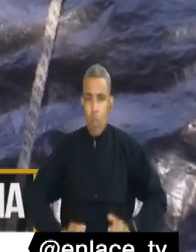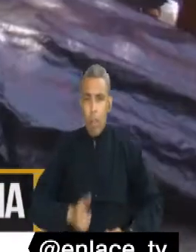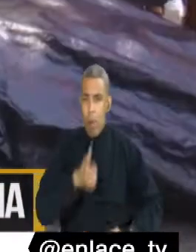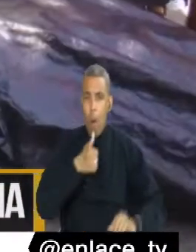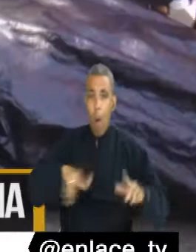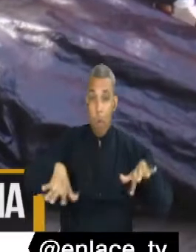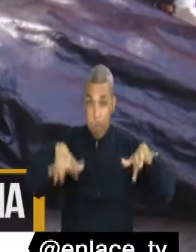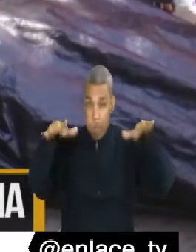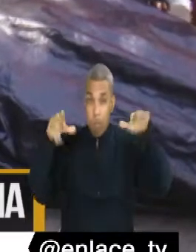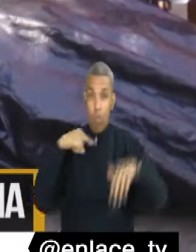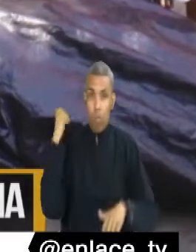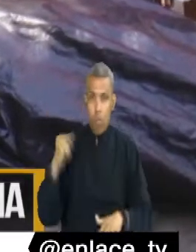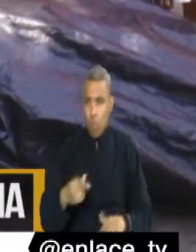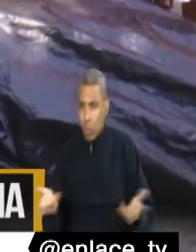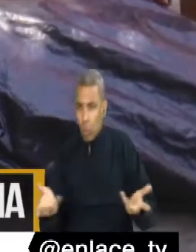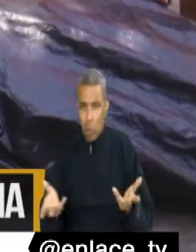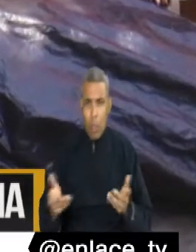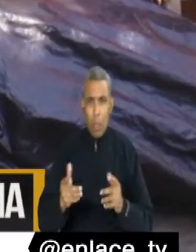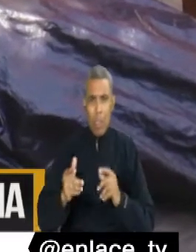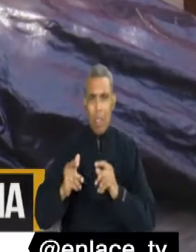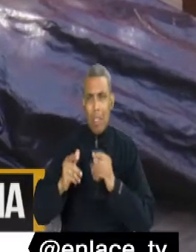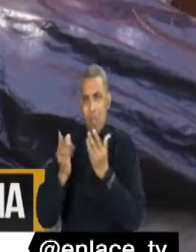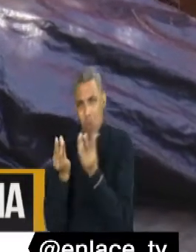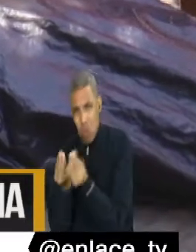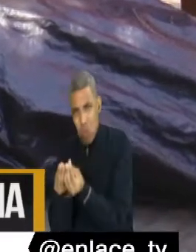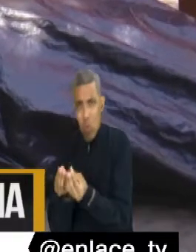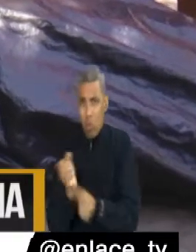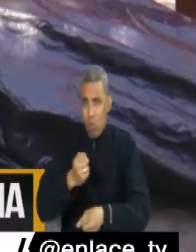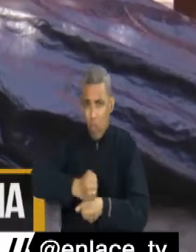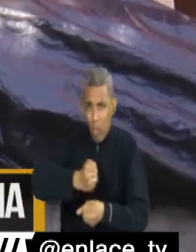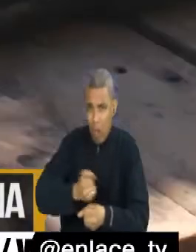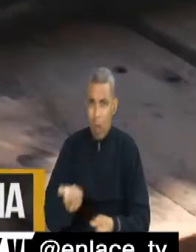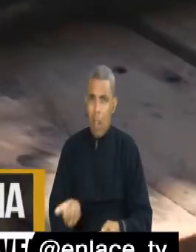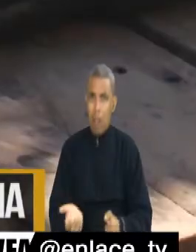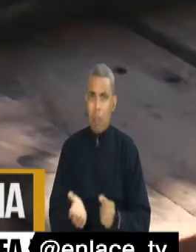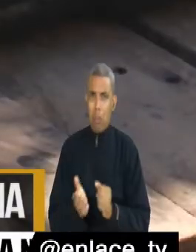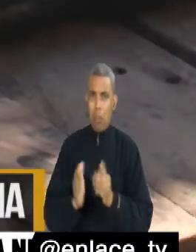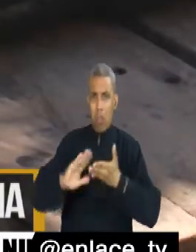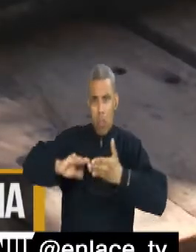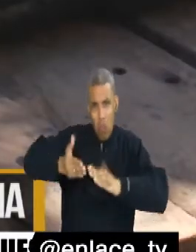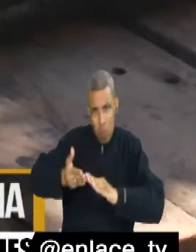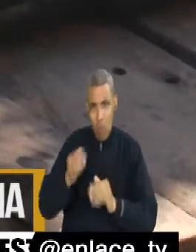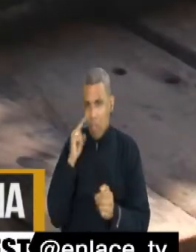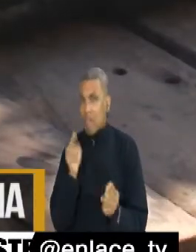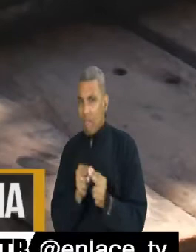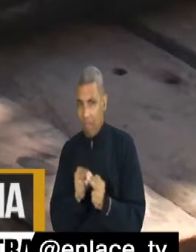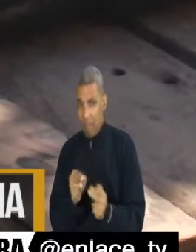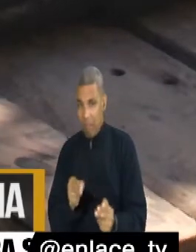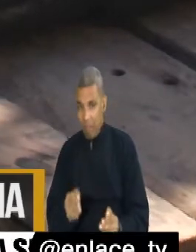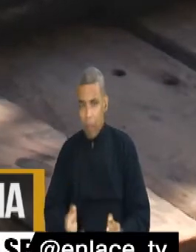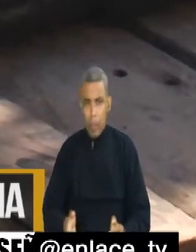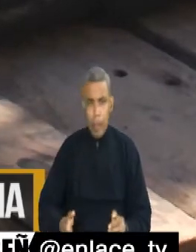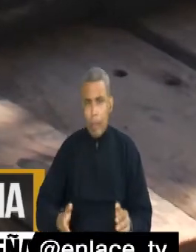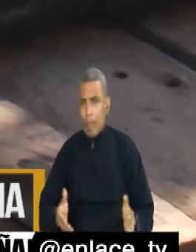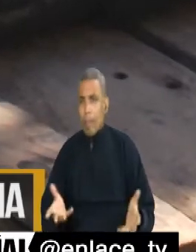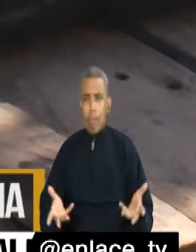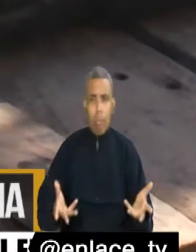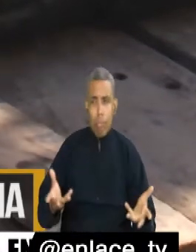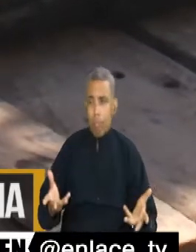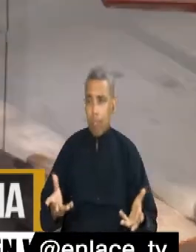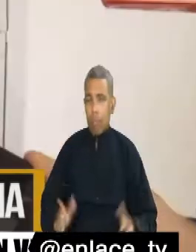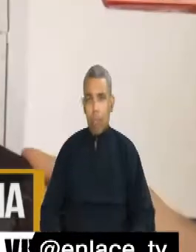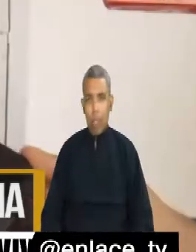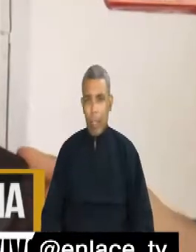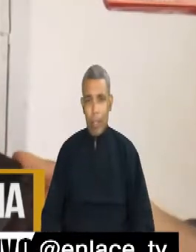trabajo, los vecinos fuimos y no lo encontramos, y muy parte solidaria la gente de la